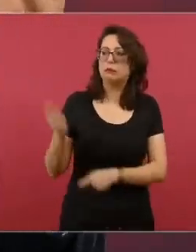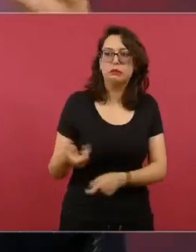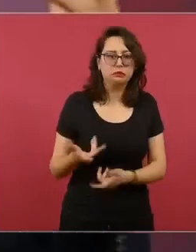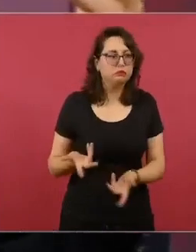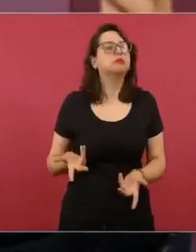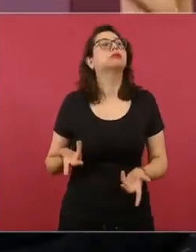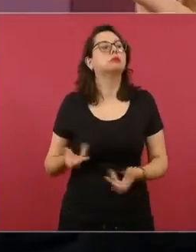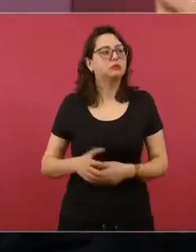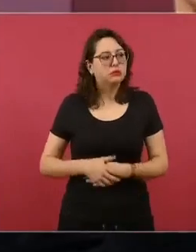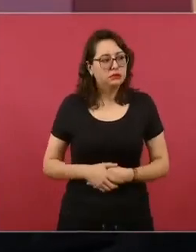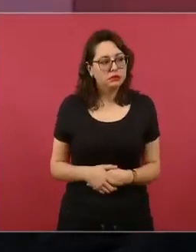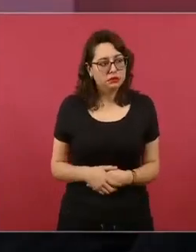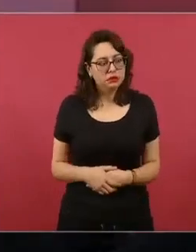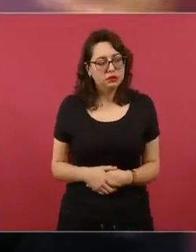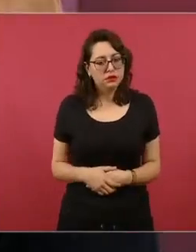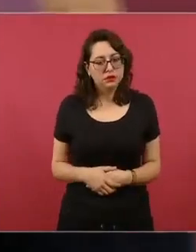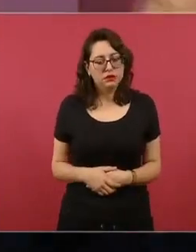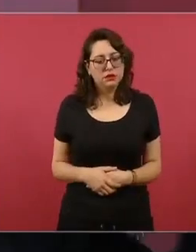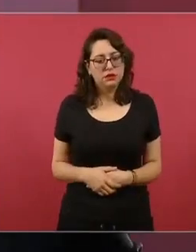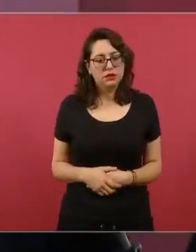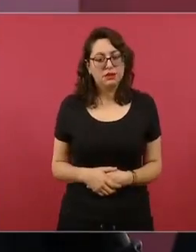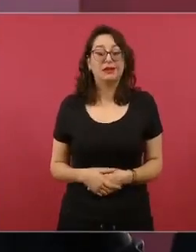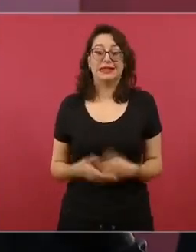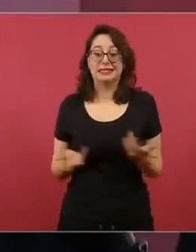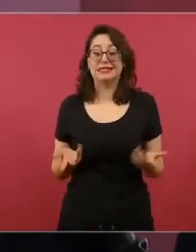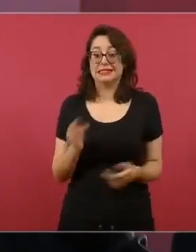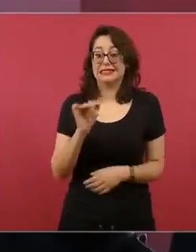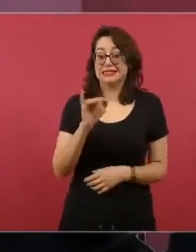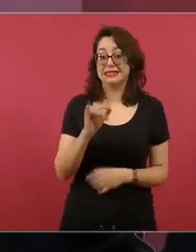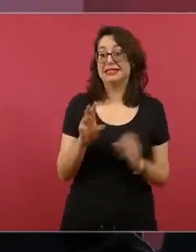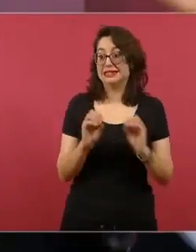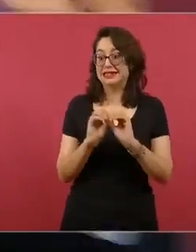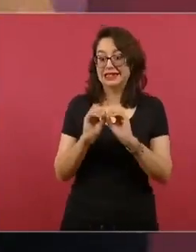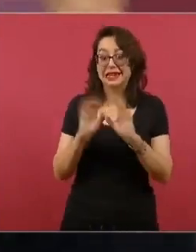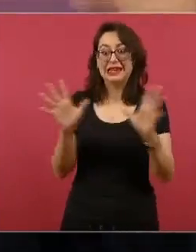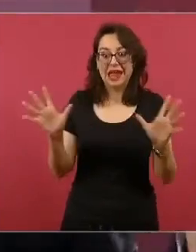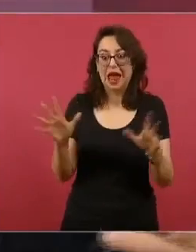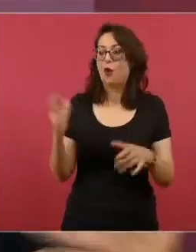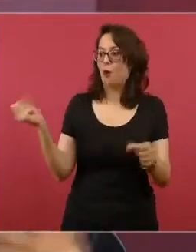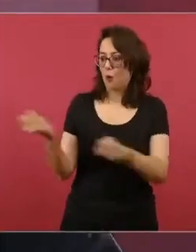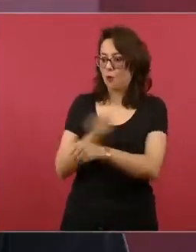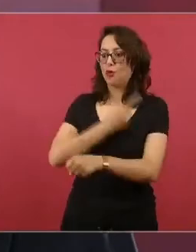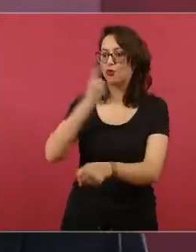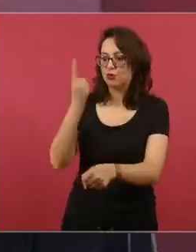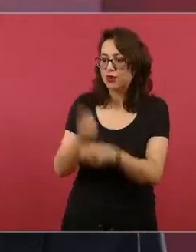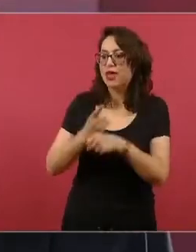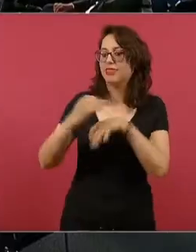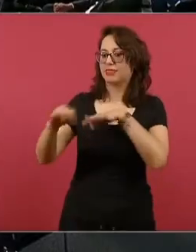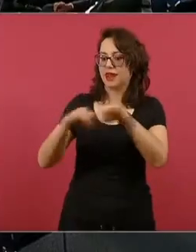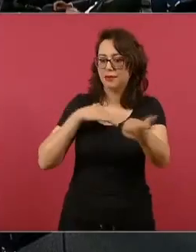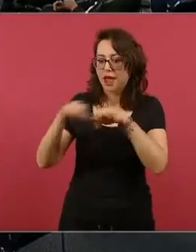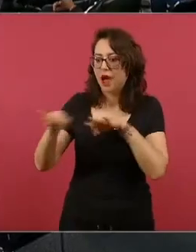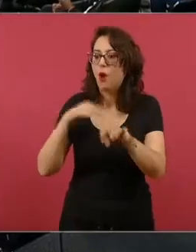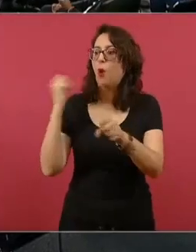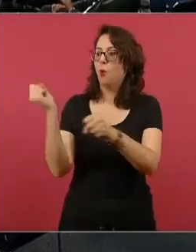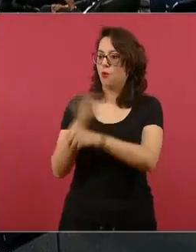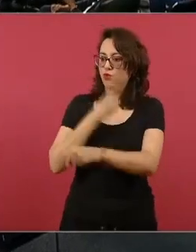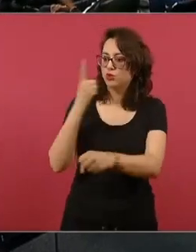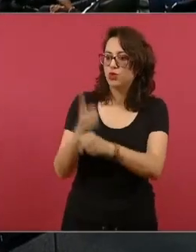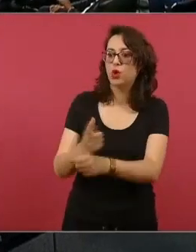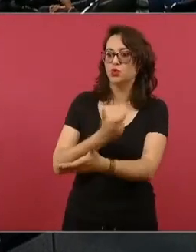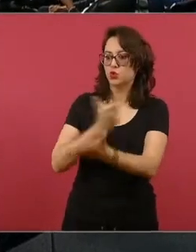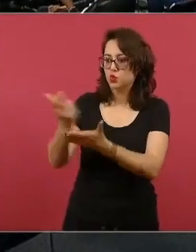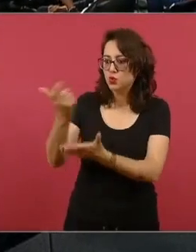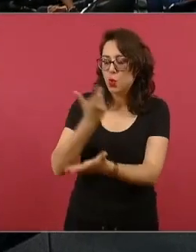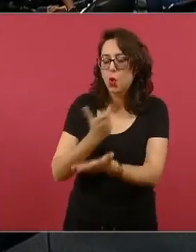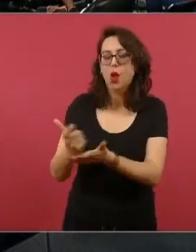es que se garantice el empleo, que haya buenos salarios y que la